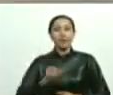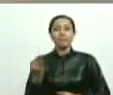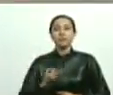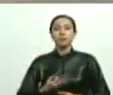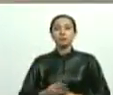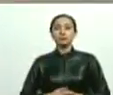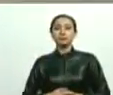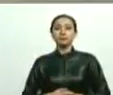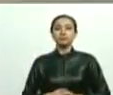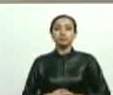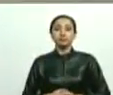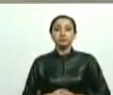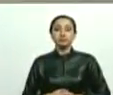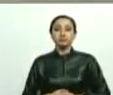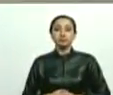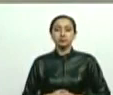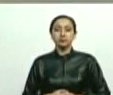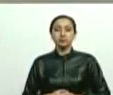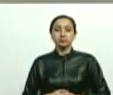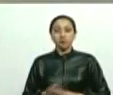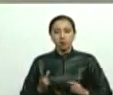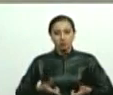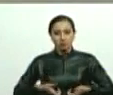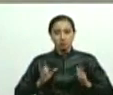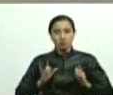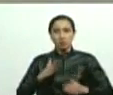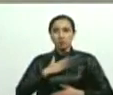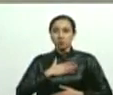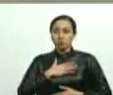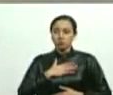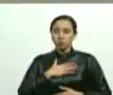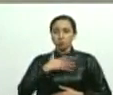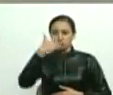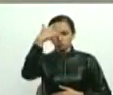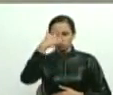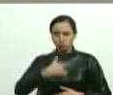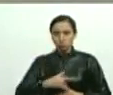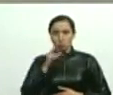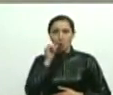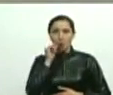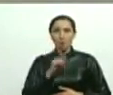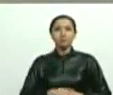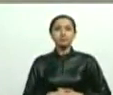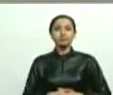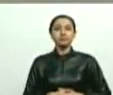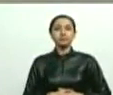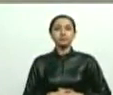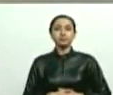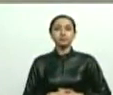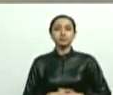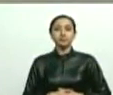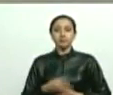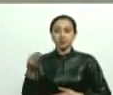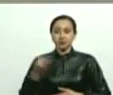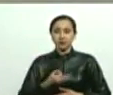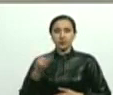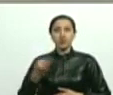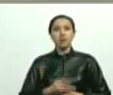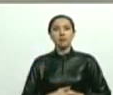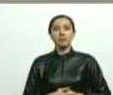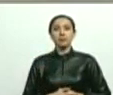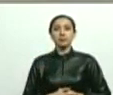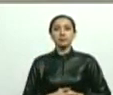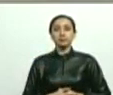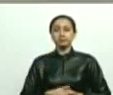Y si me permiten, yo soy un hombre que hace tiempo que enterré la